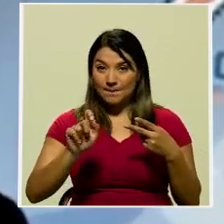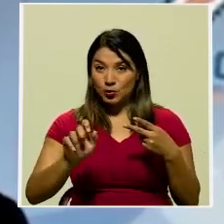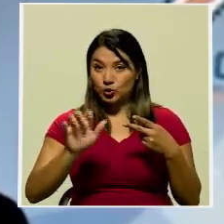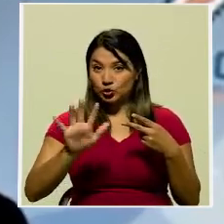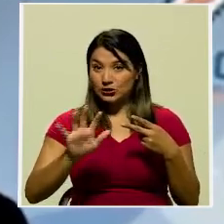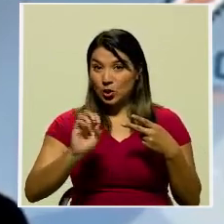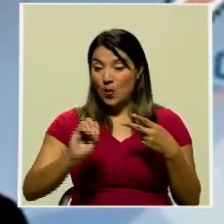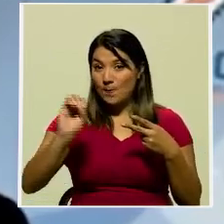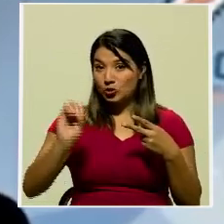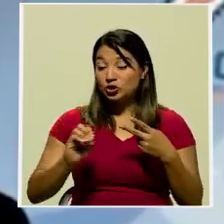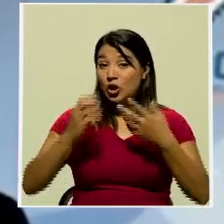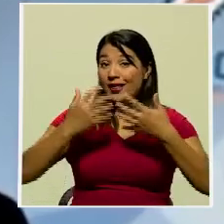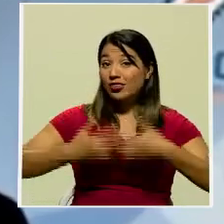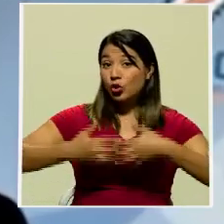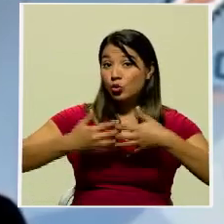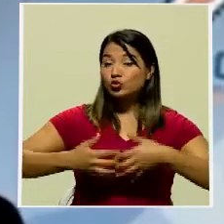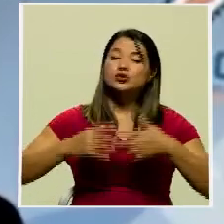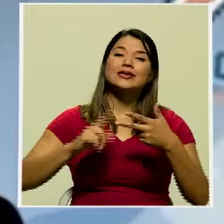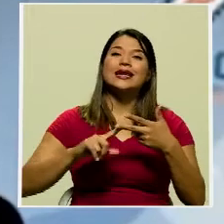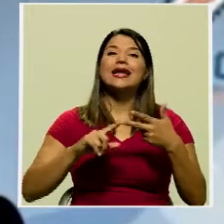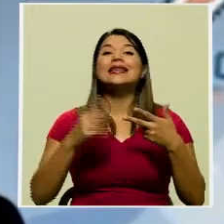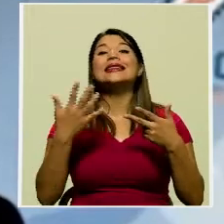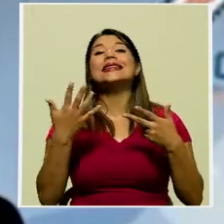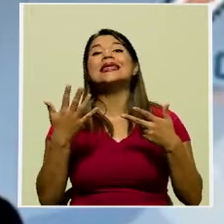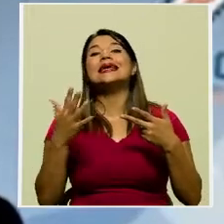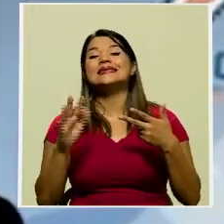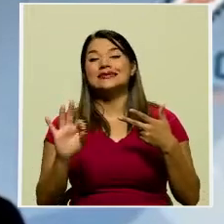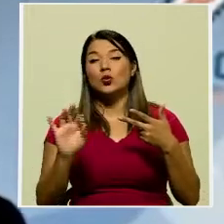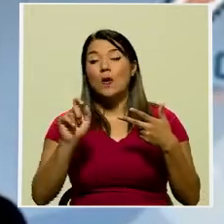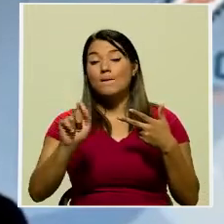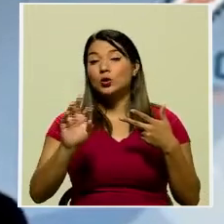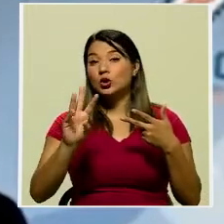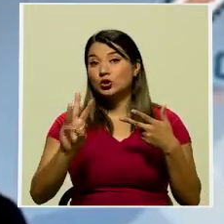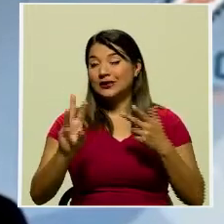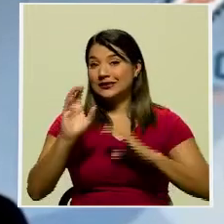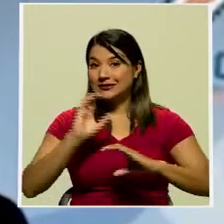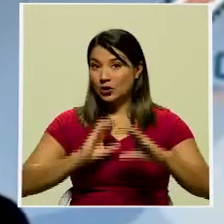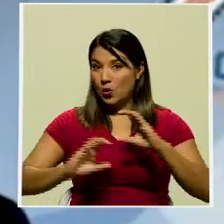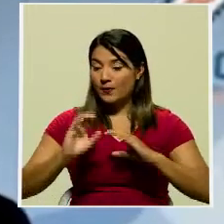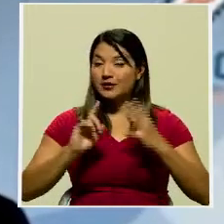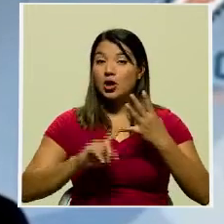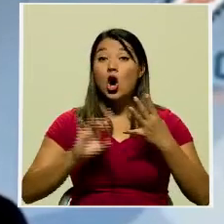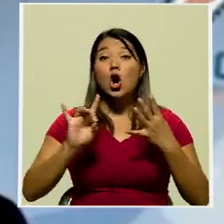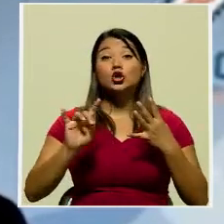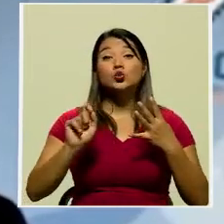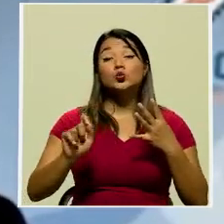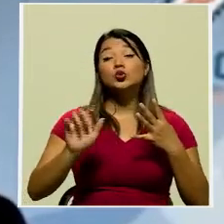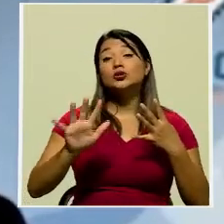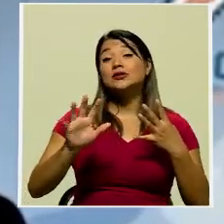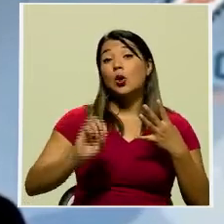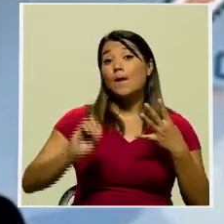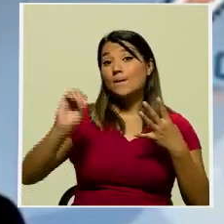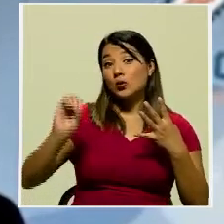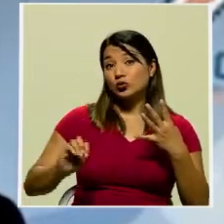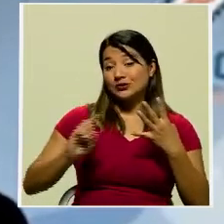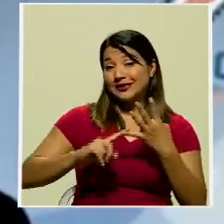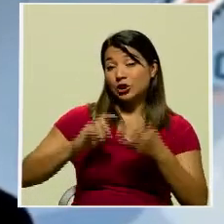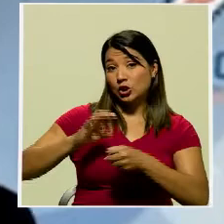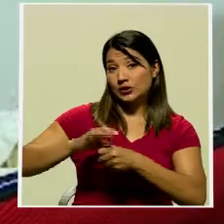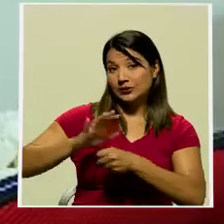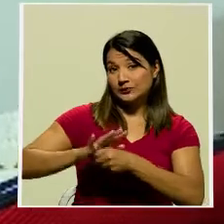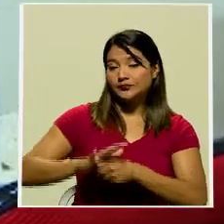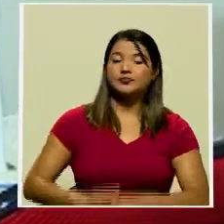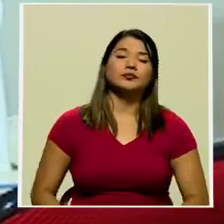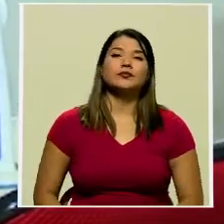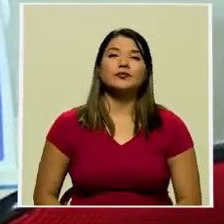23.5% en la industria, un 19.6% en comercio, un 8.5% en el sector agropecuario.